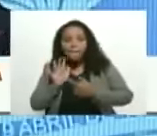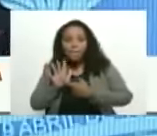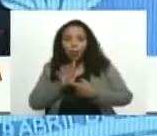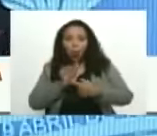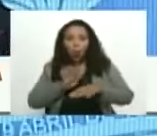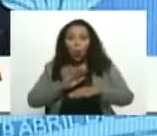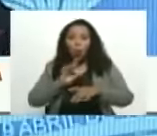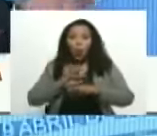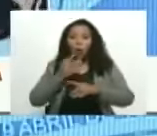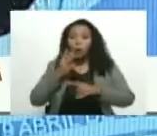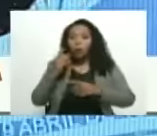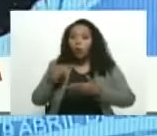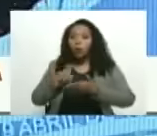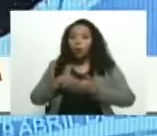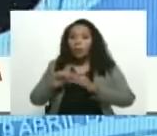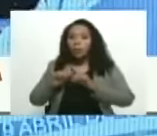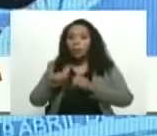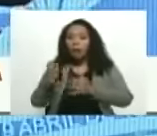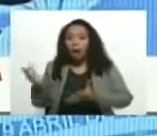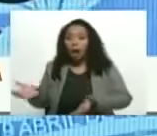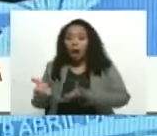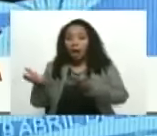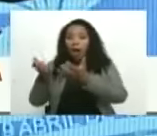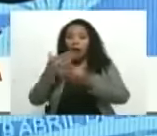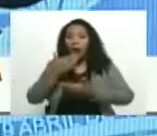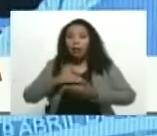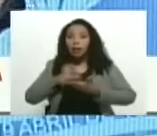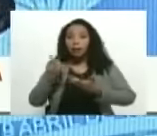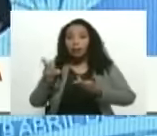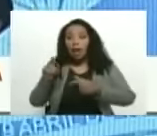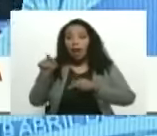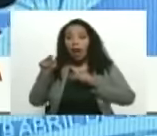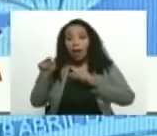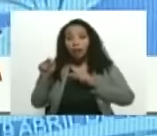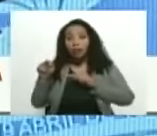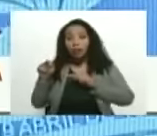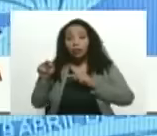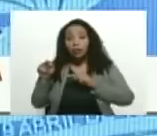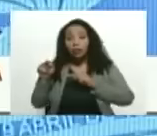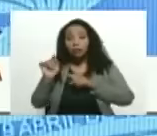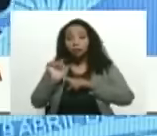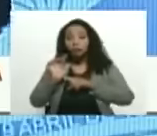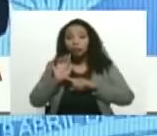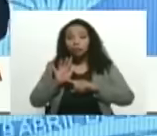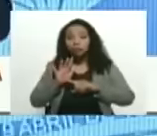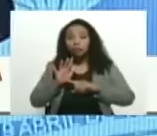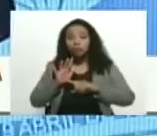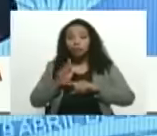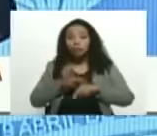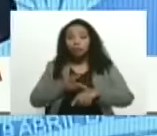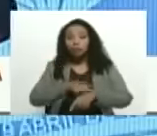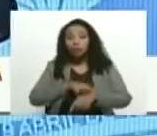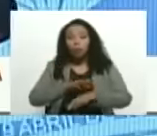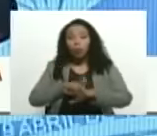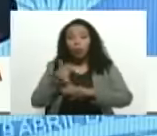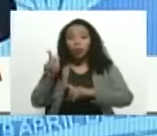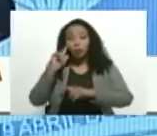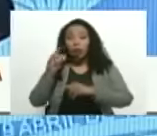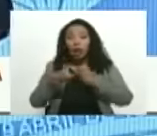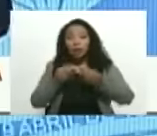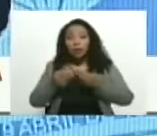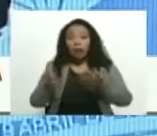actas. Si quemaste las actas, bueno, ya eso es la perpetración de crimen tras crimen, porque eso es un crimen